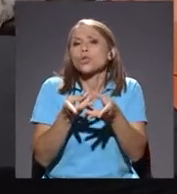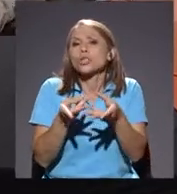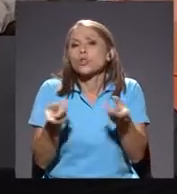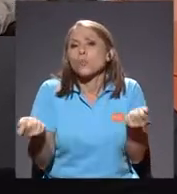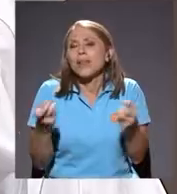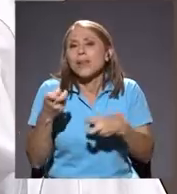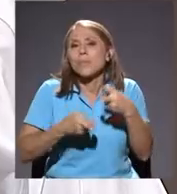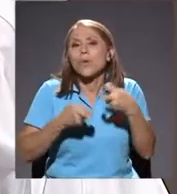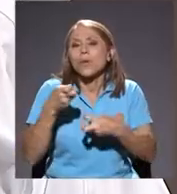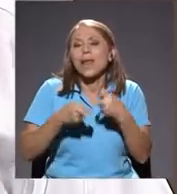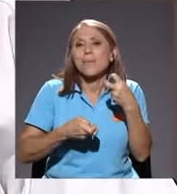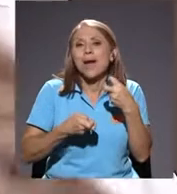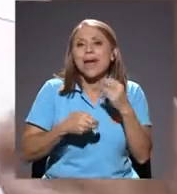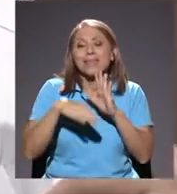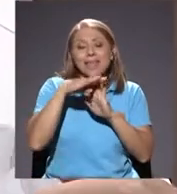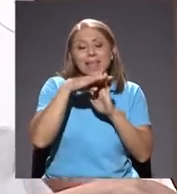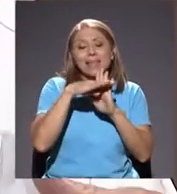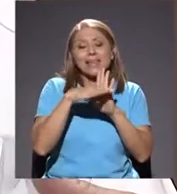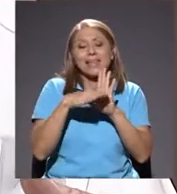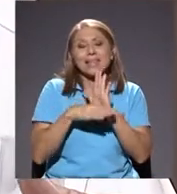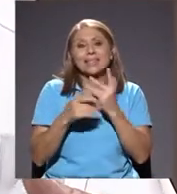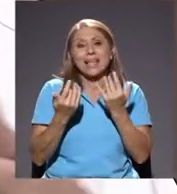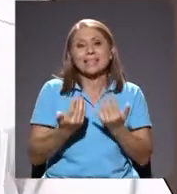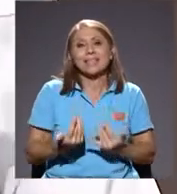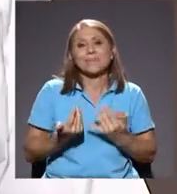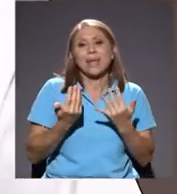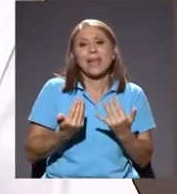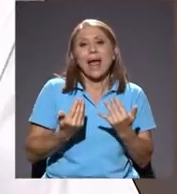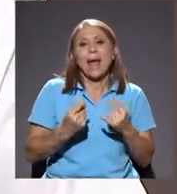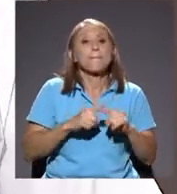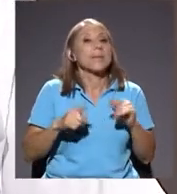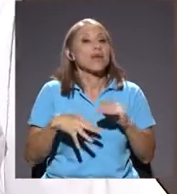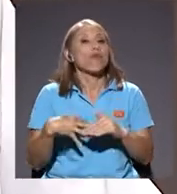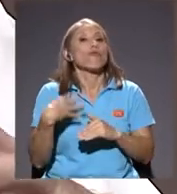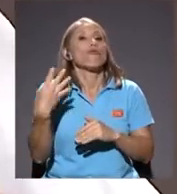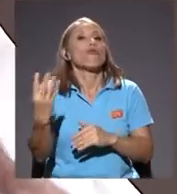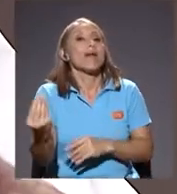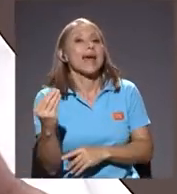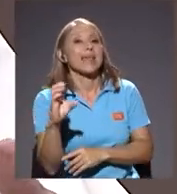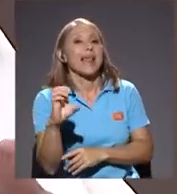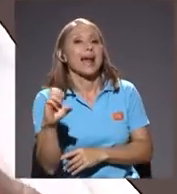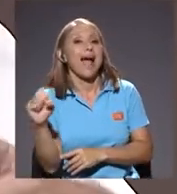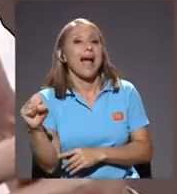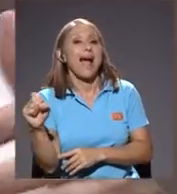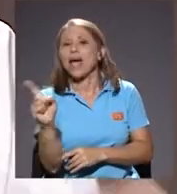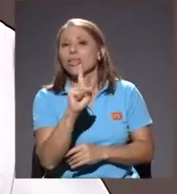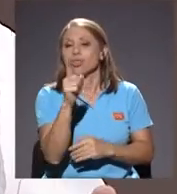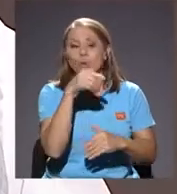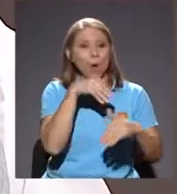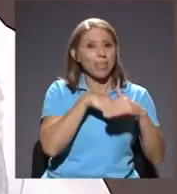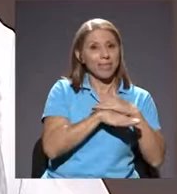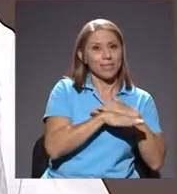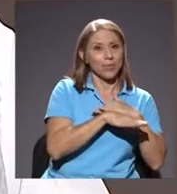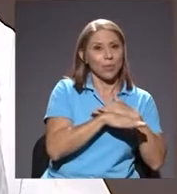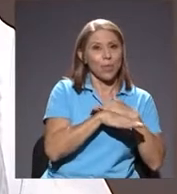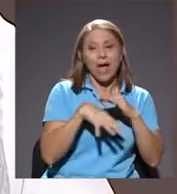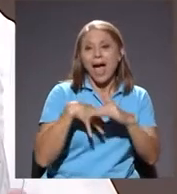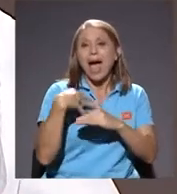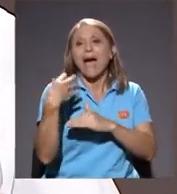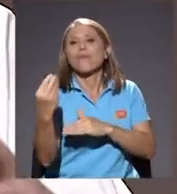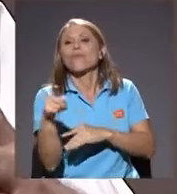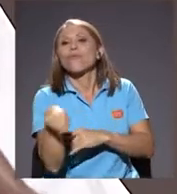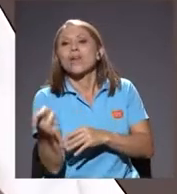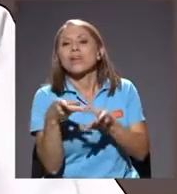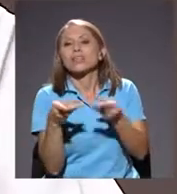espera pero fuera de la caja no en la caja como se puede resolver desde fuera de la caja verdad